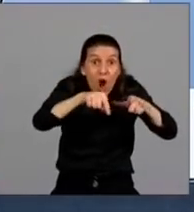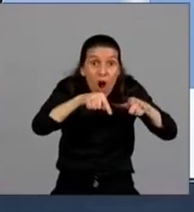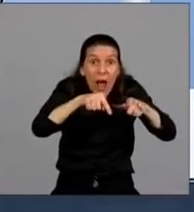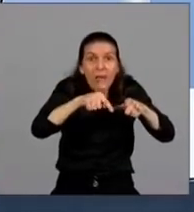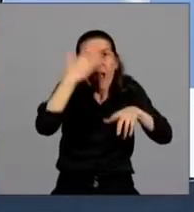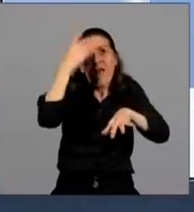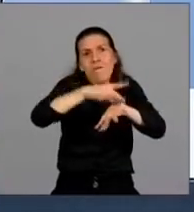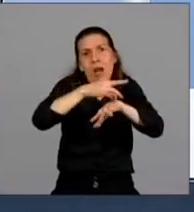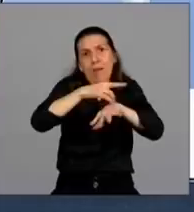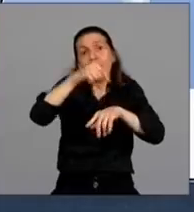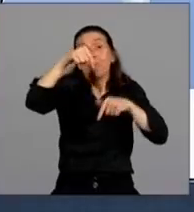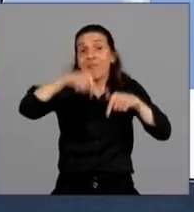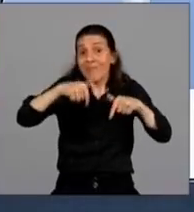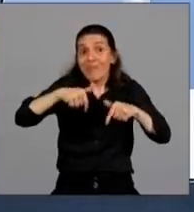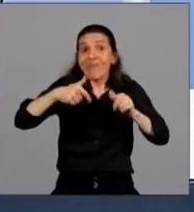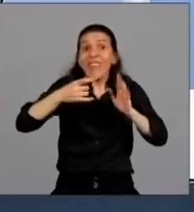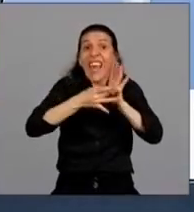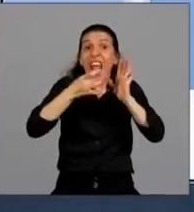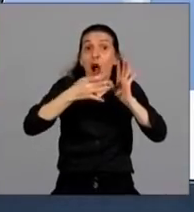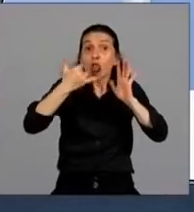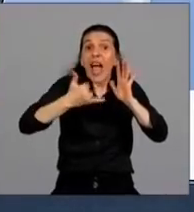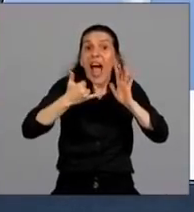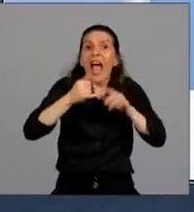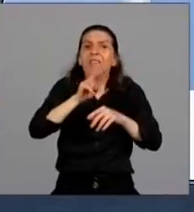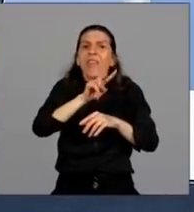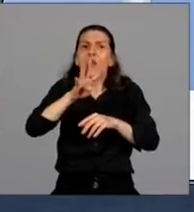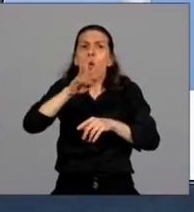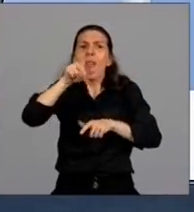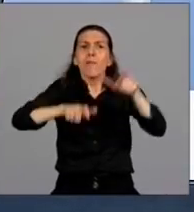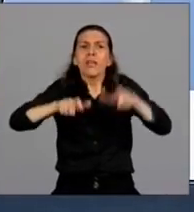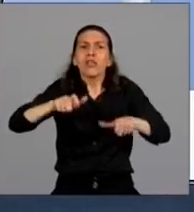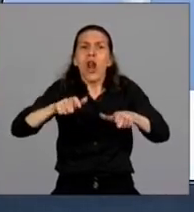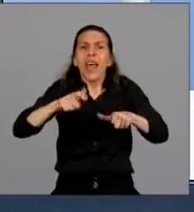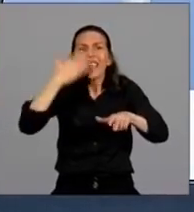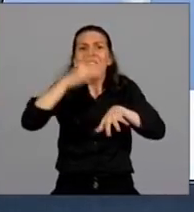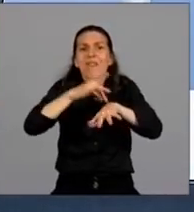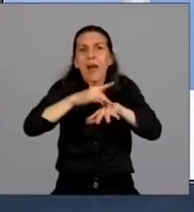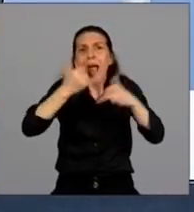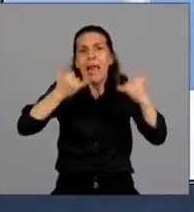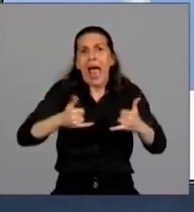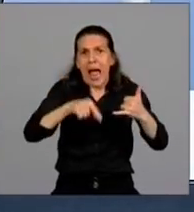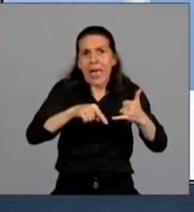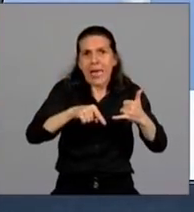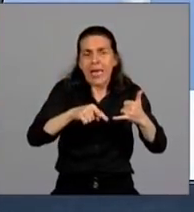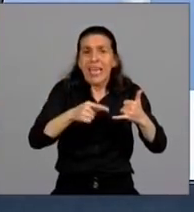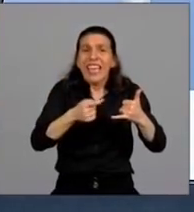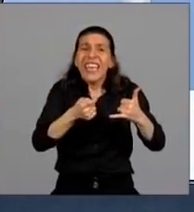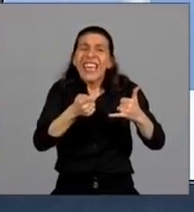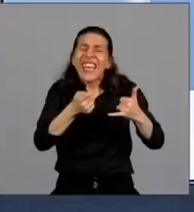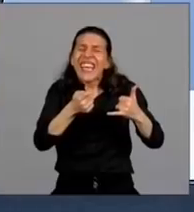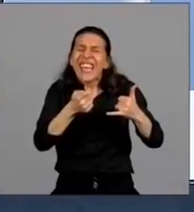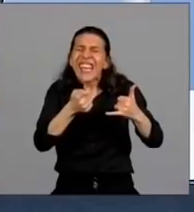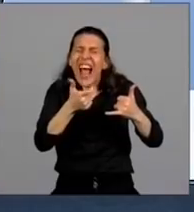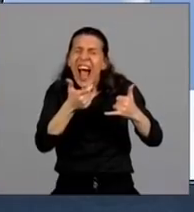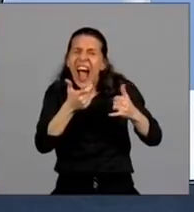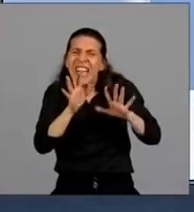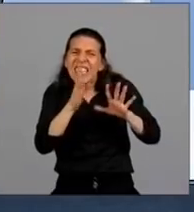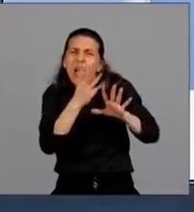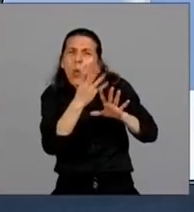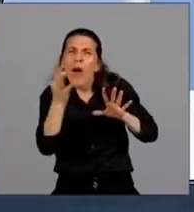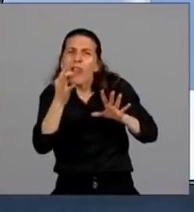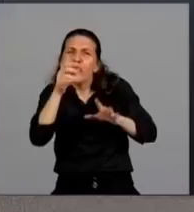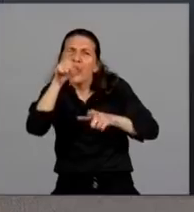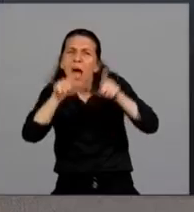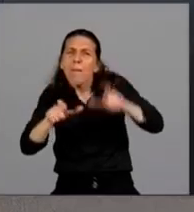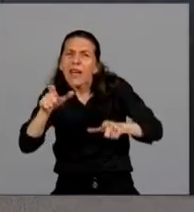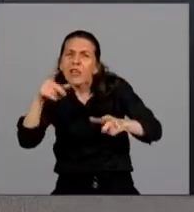Hoy en Necochea hay 24 casos de contagio y casi 450 personas en situación de